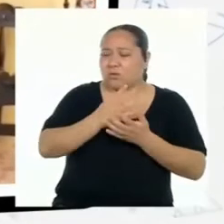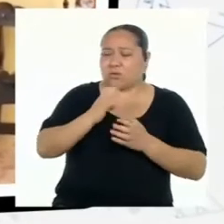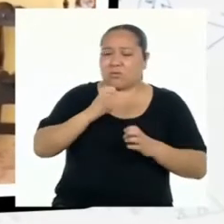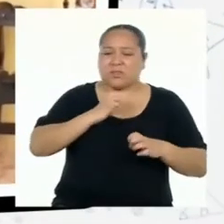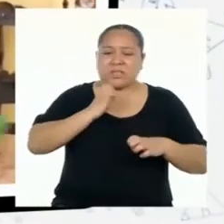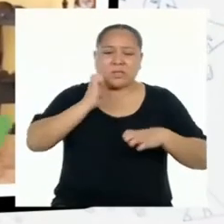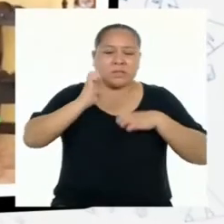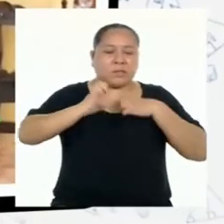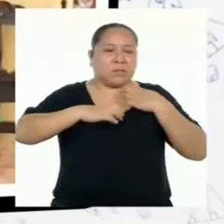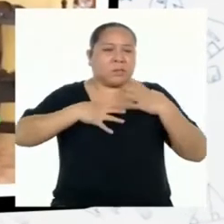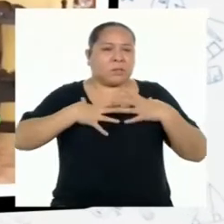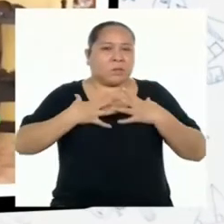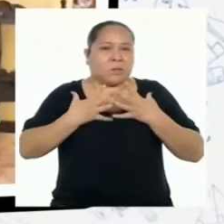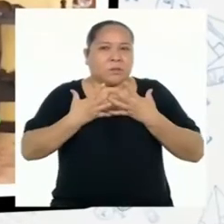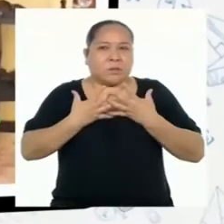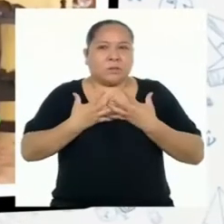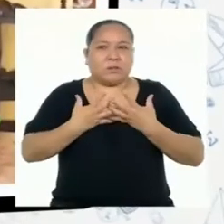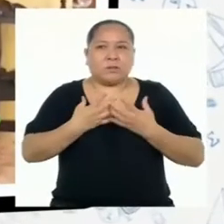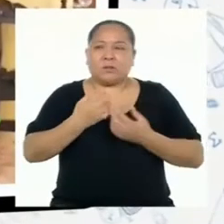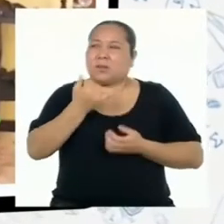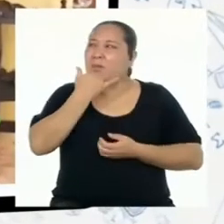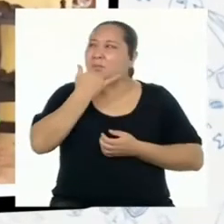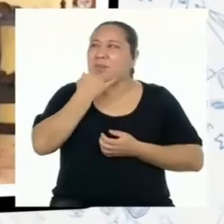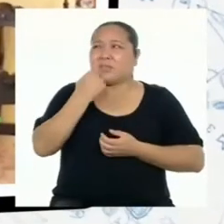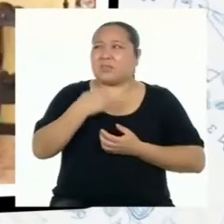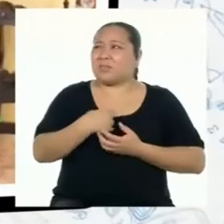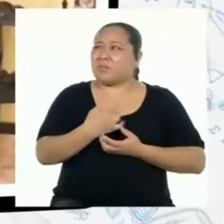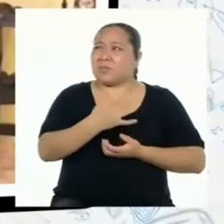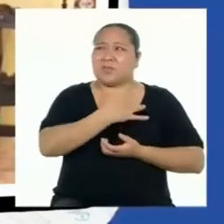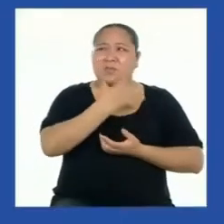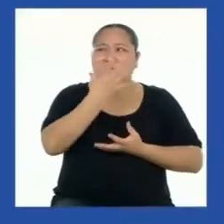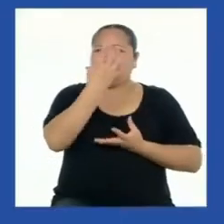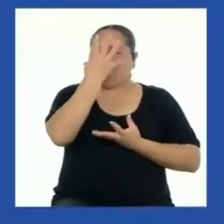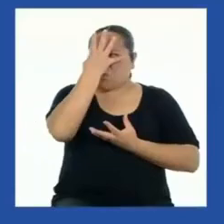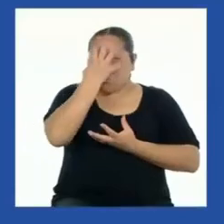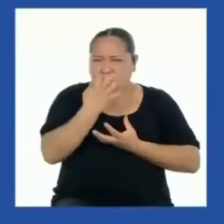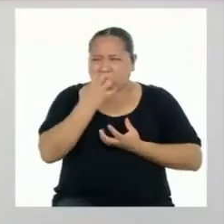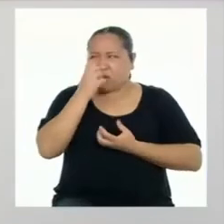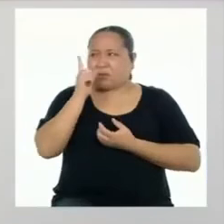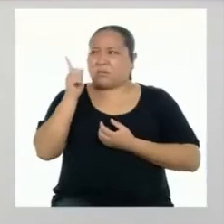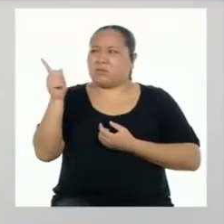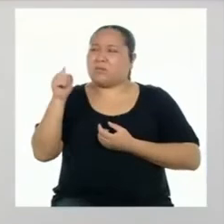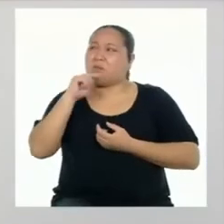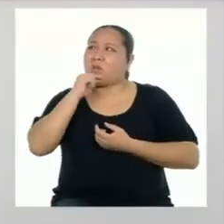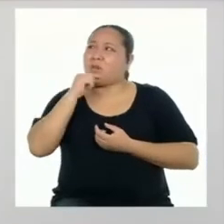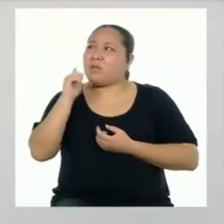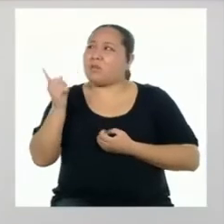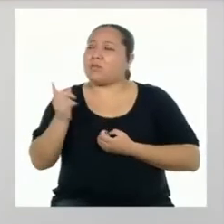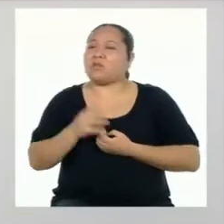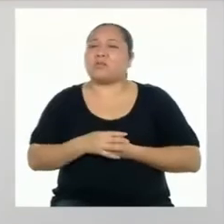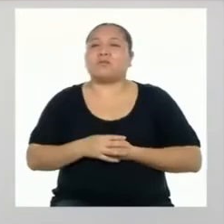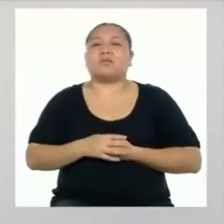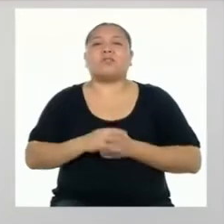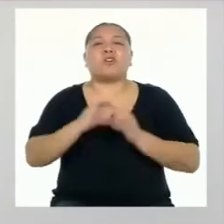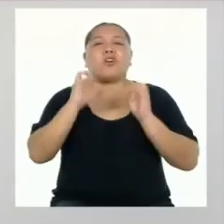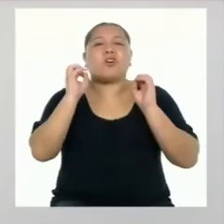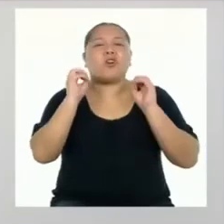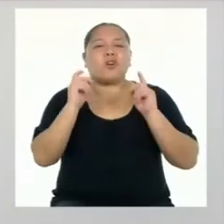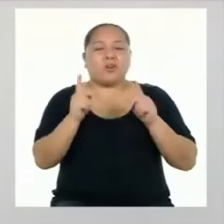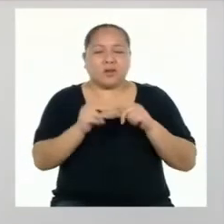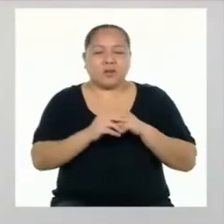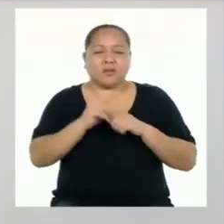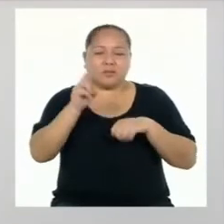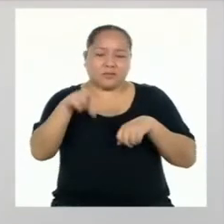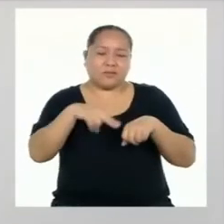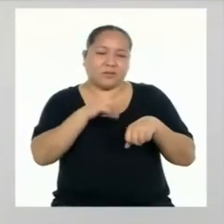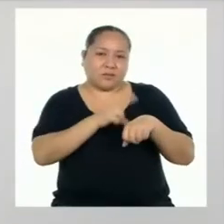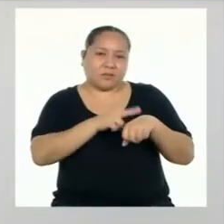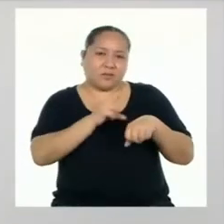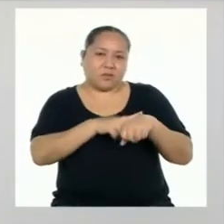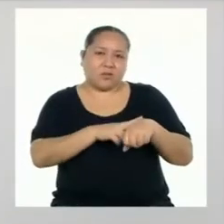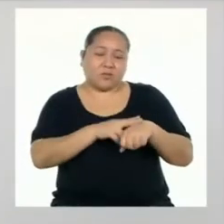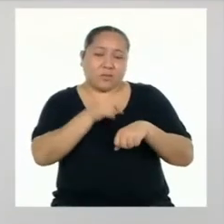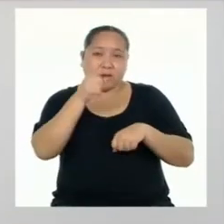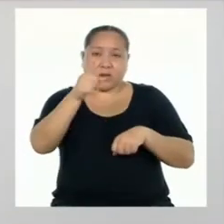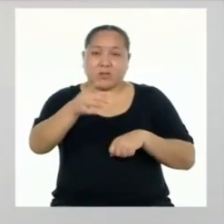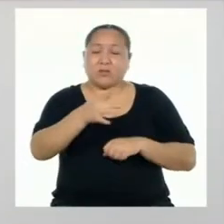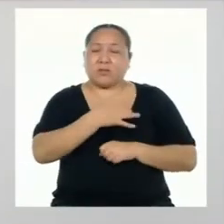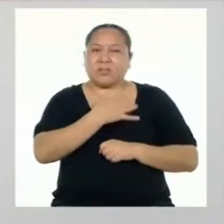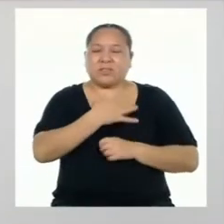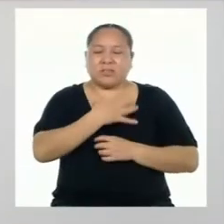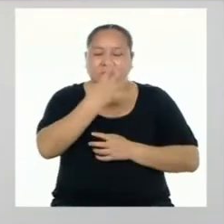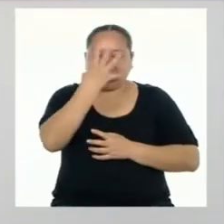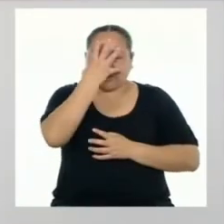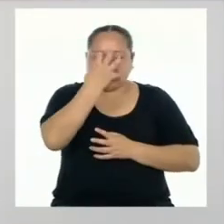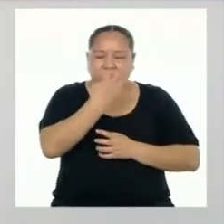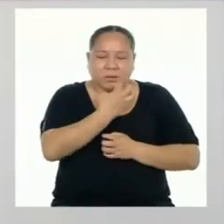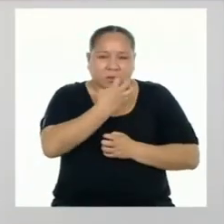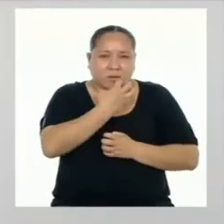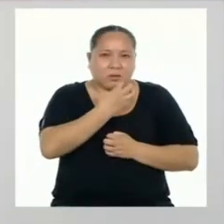emocional, pero ¿qué pasa si estoy muy enojada con ella? Bueno, es completamente normal que sientas